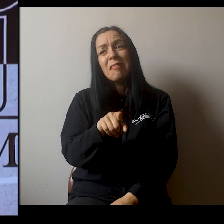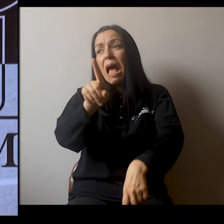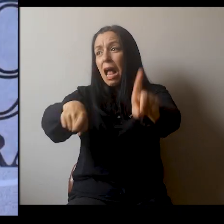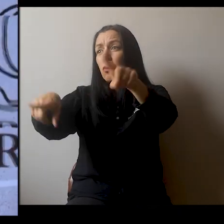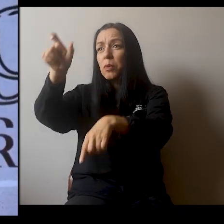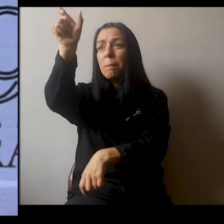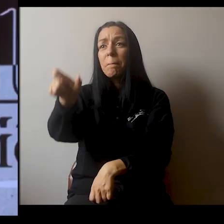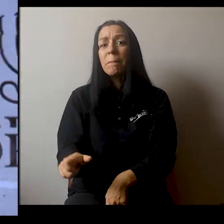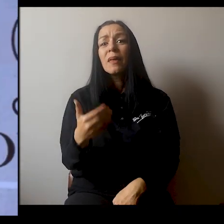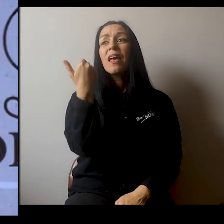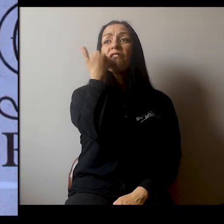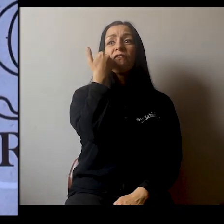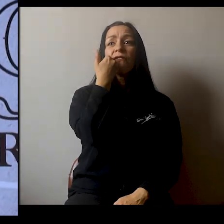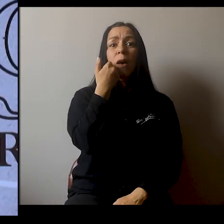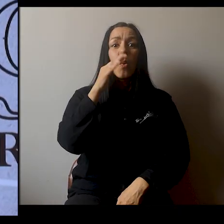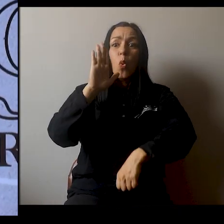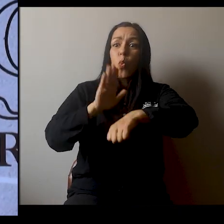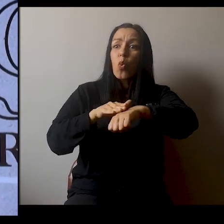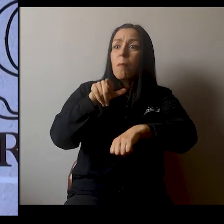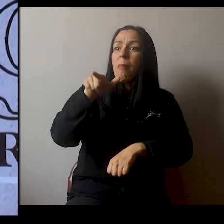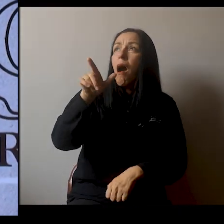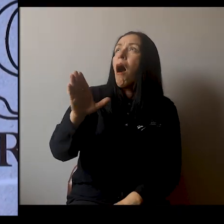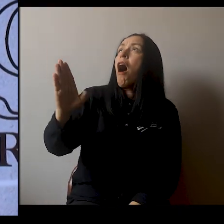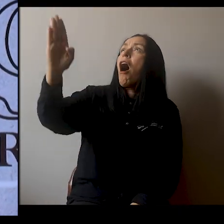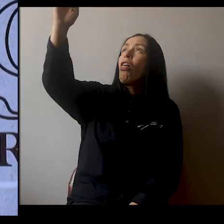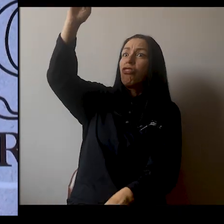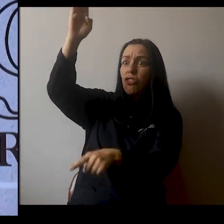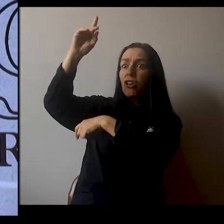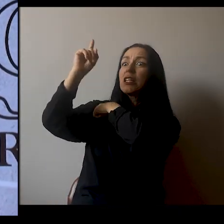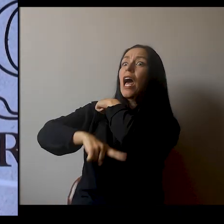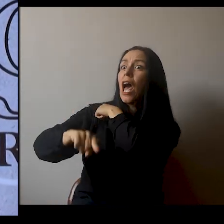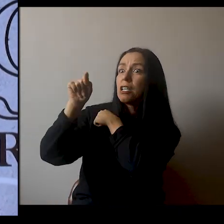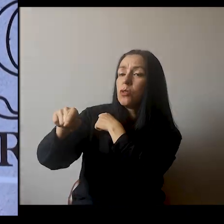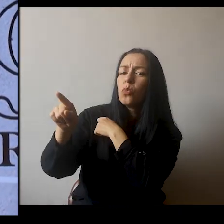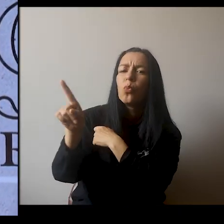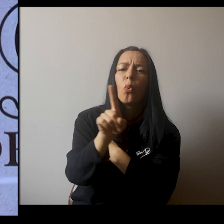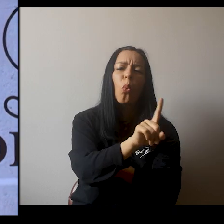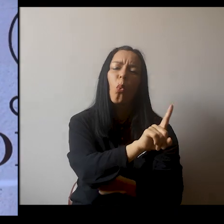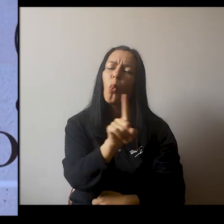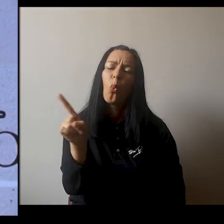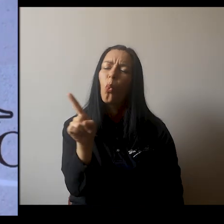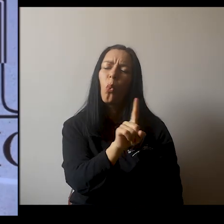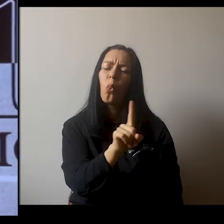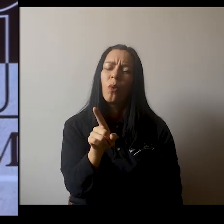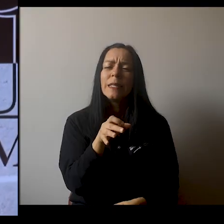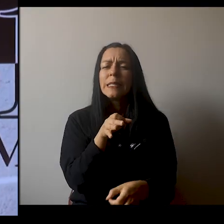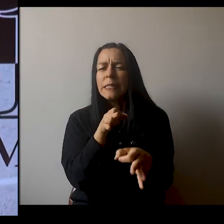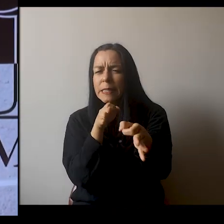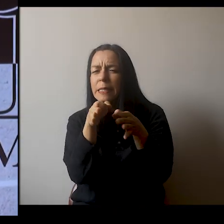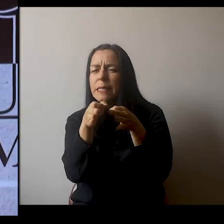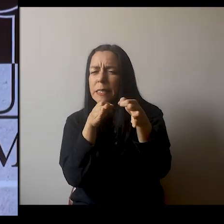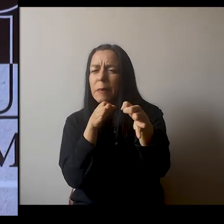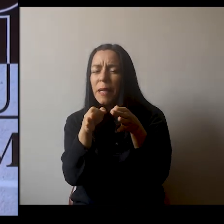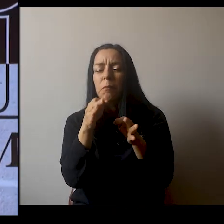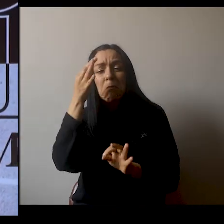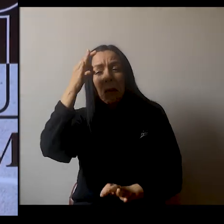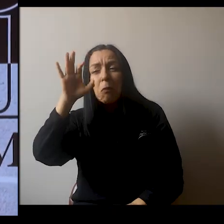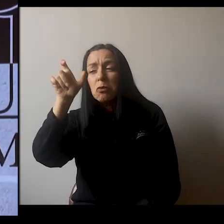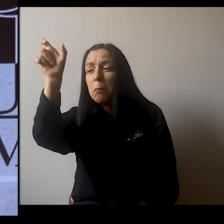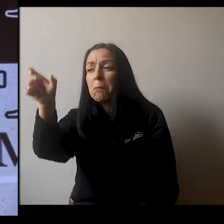esto no quiero decir que los que estén enfermos es porque Dios quiere algo para ellos malo. No, no es ese